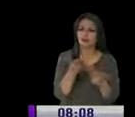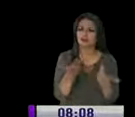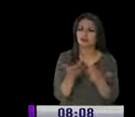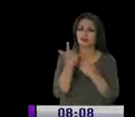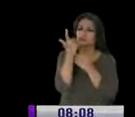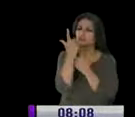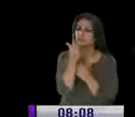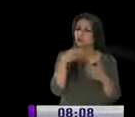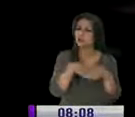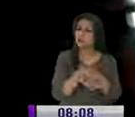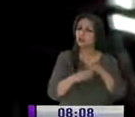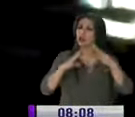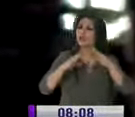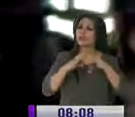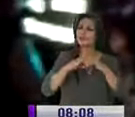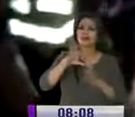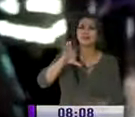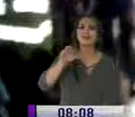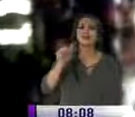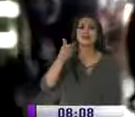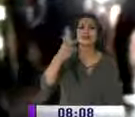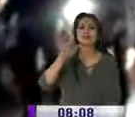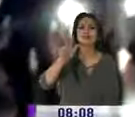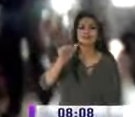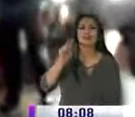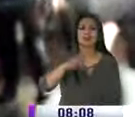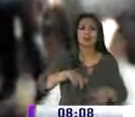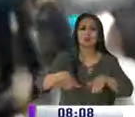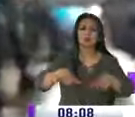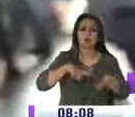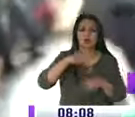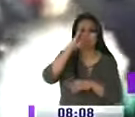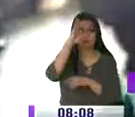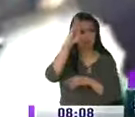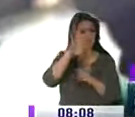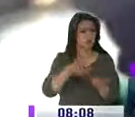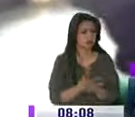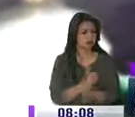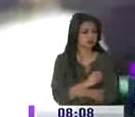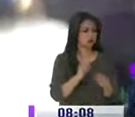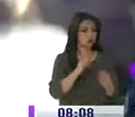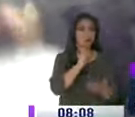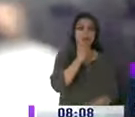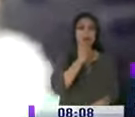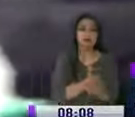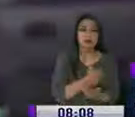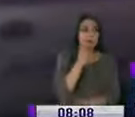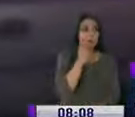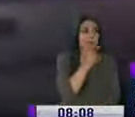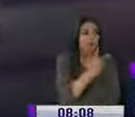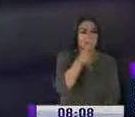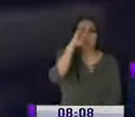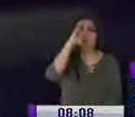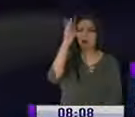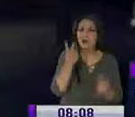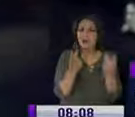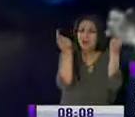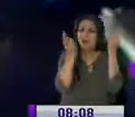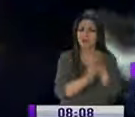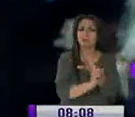interior de una vivienda en el sector de Tachina. Policías de la UPC llegaron a verificar la novedad. Al ver a los gendarmes, emprendieron la fuga